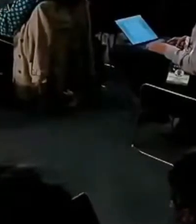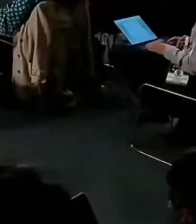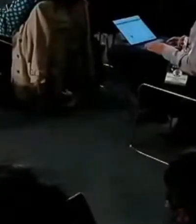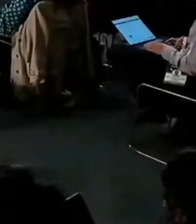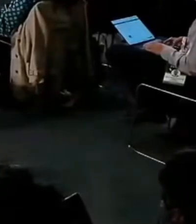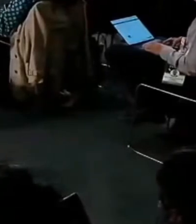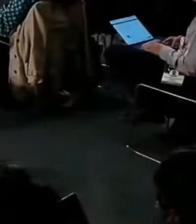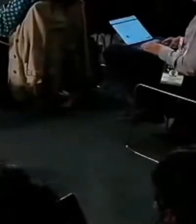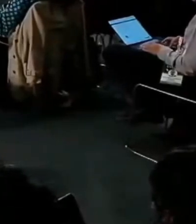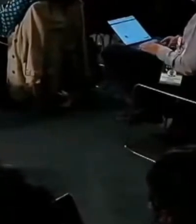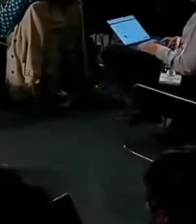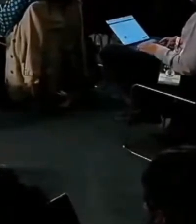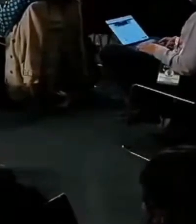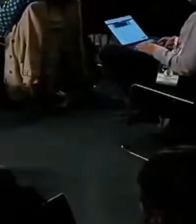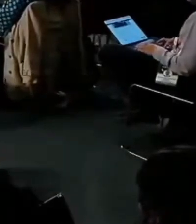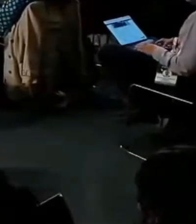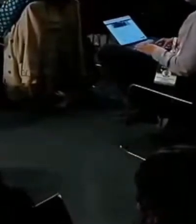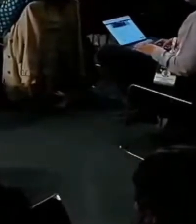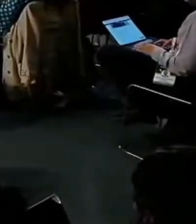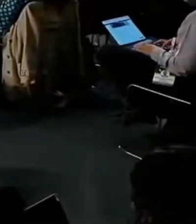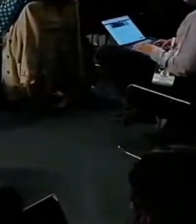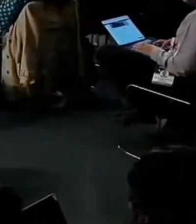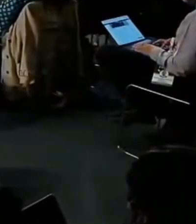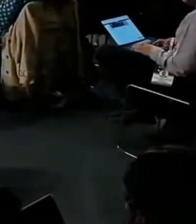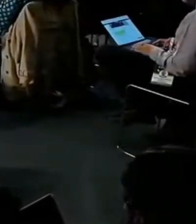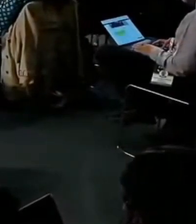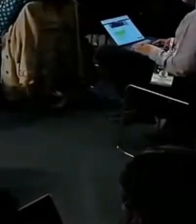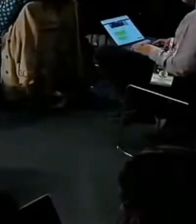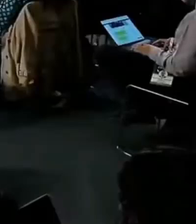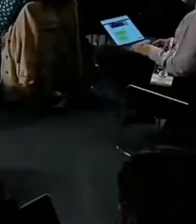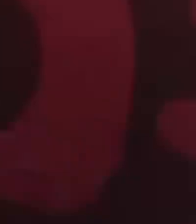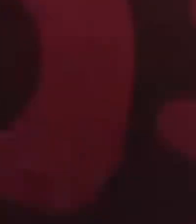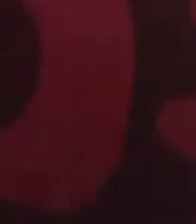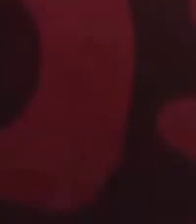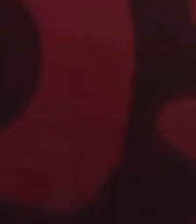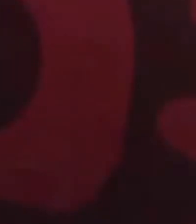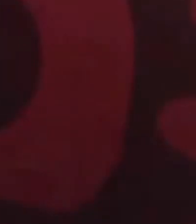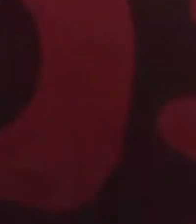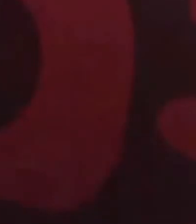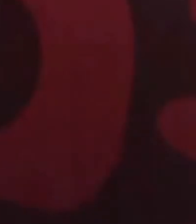Es un libro de calumnias.